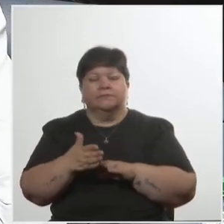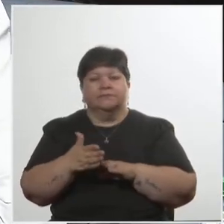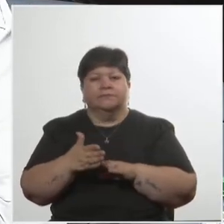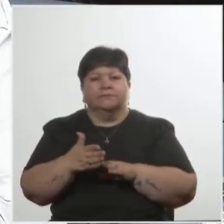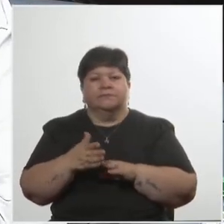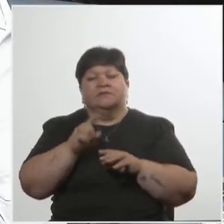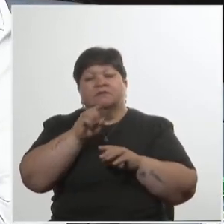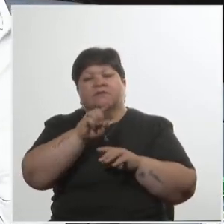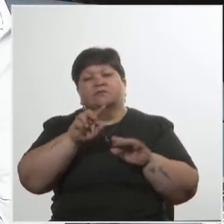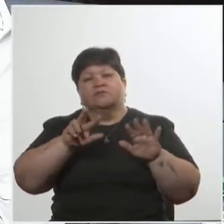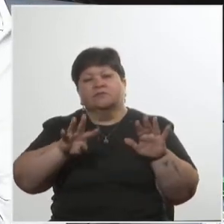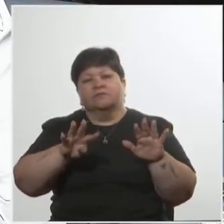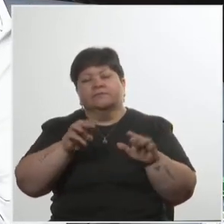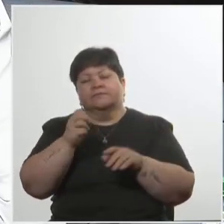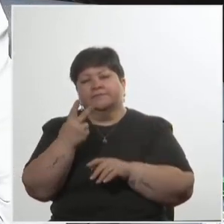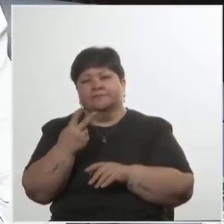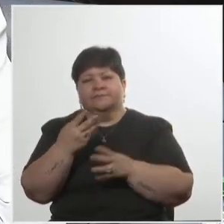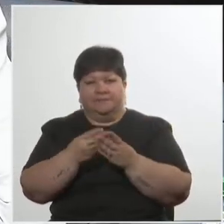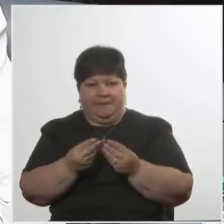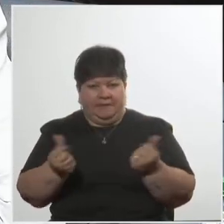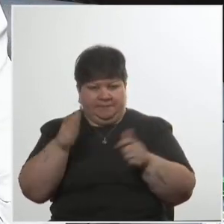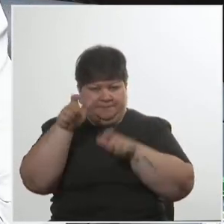192 desaparecidos